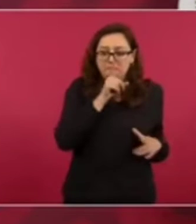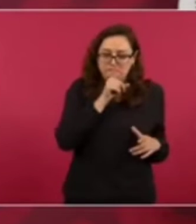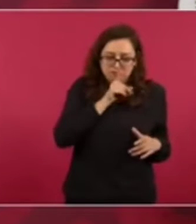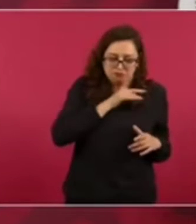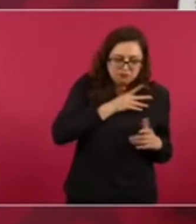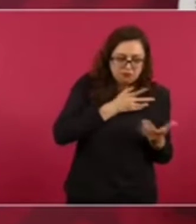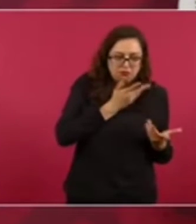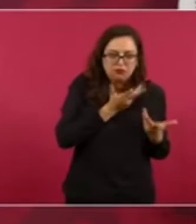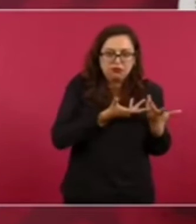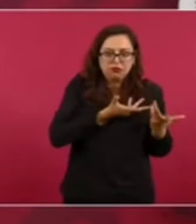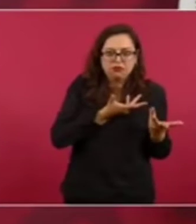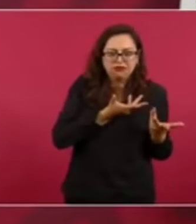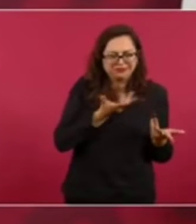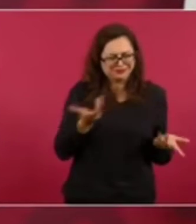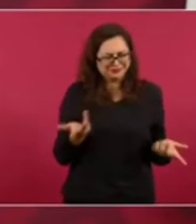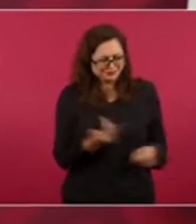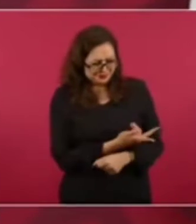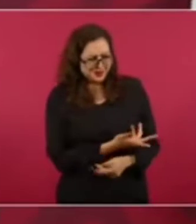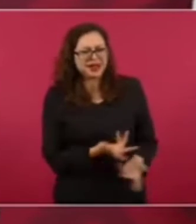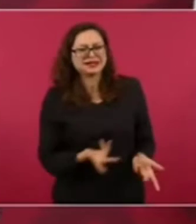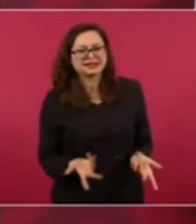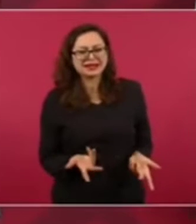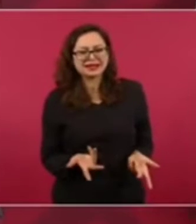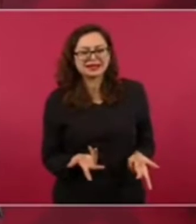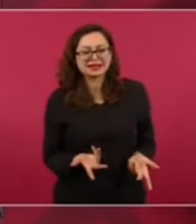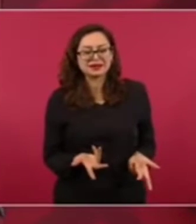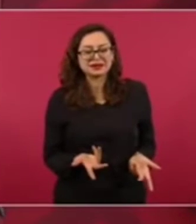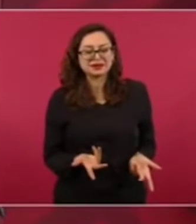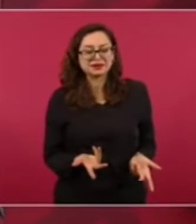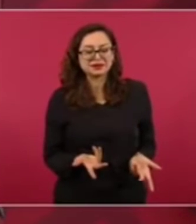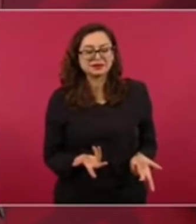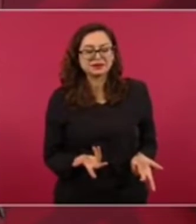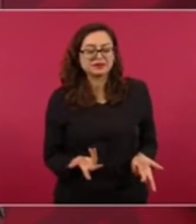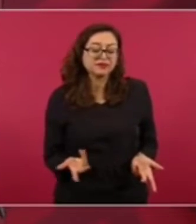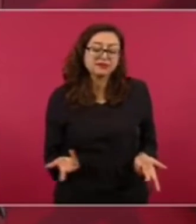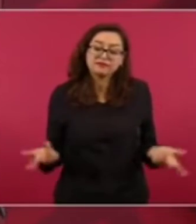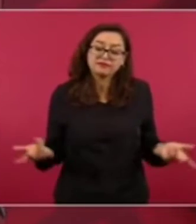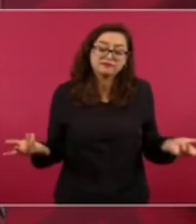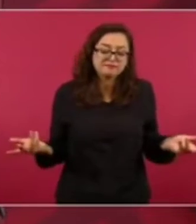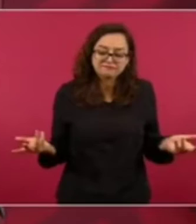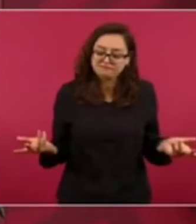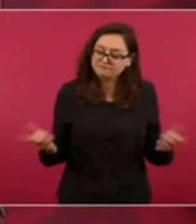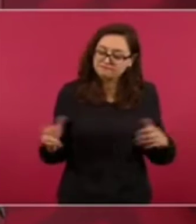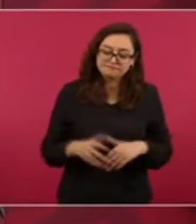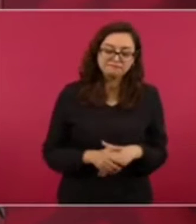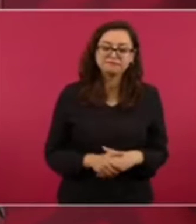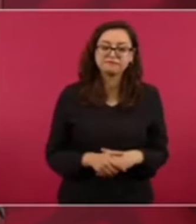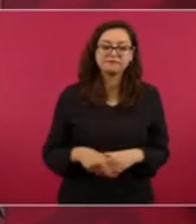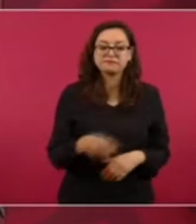y no quiero hacerle aquí la publicidad